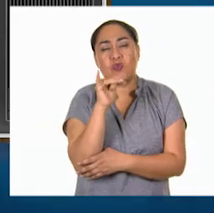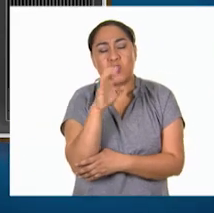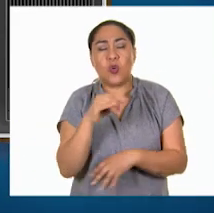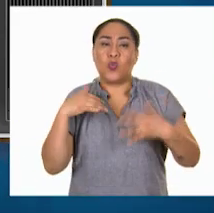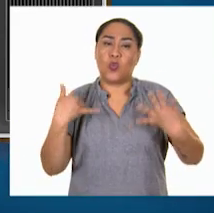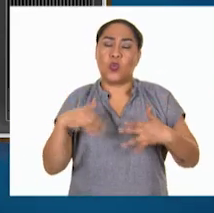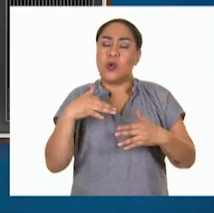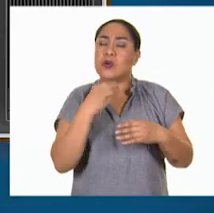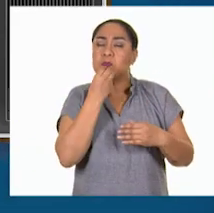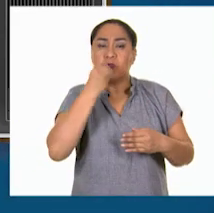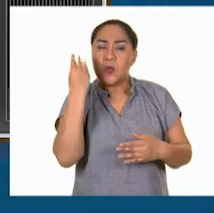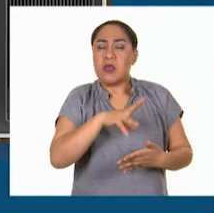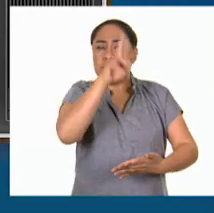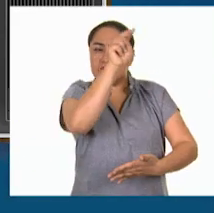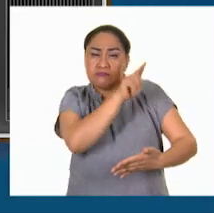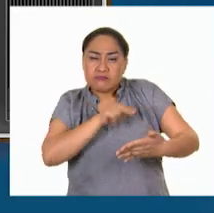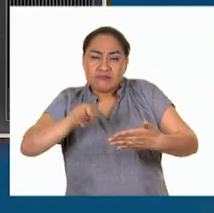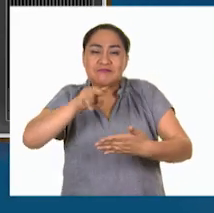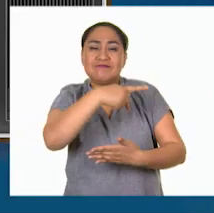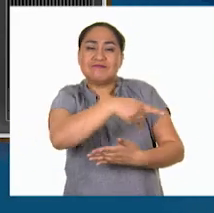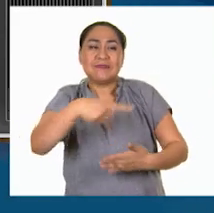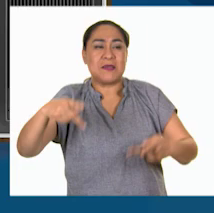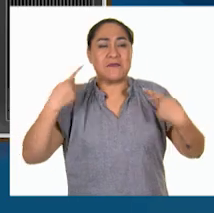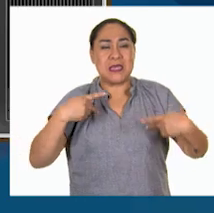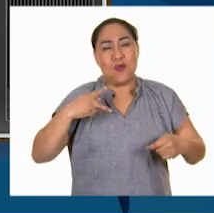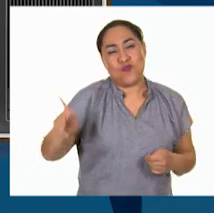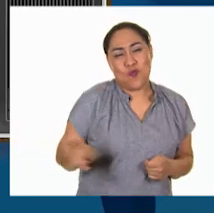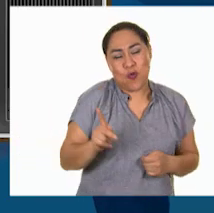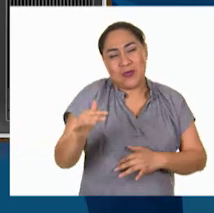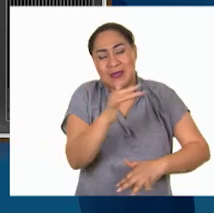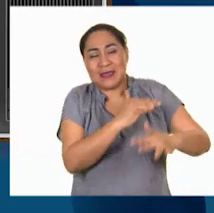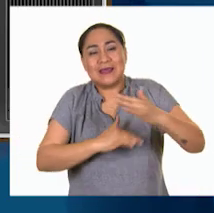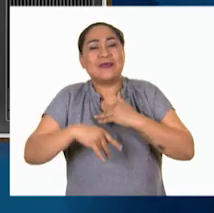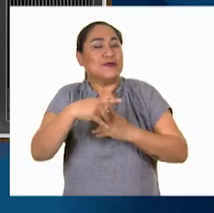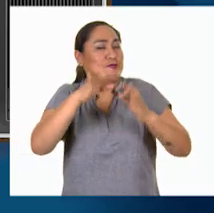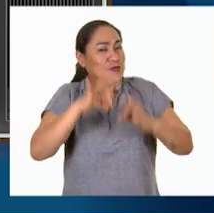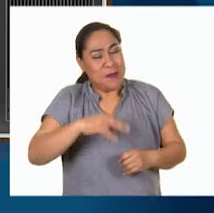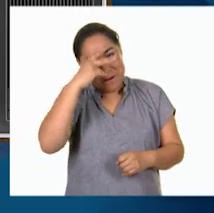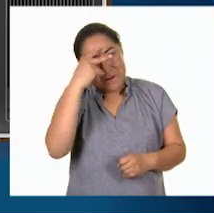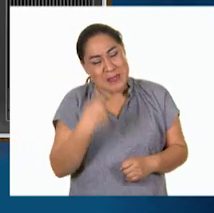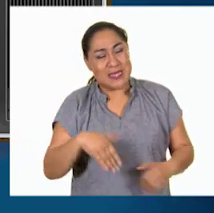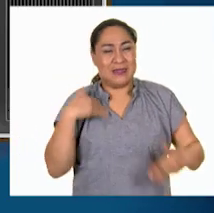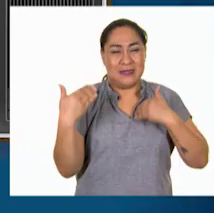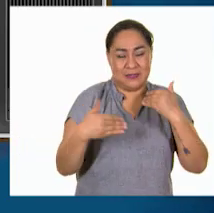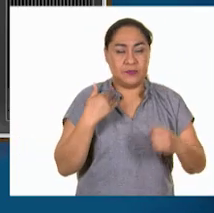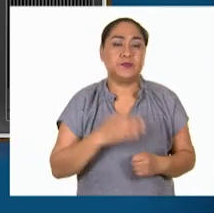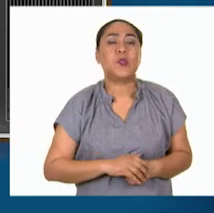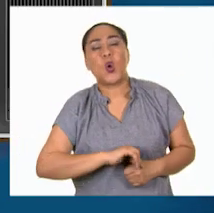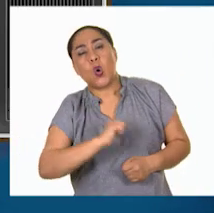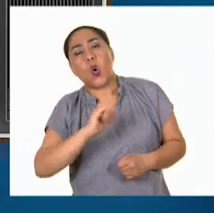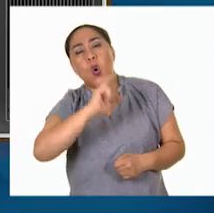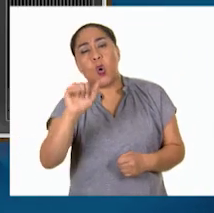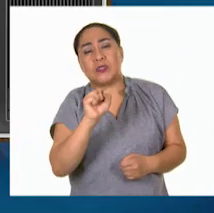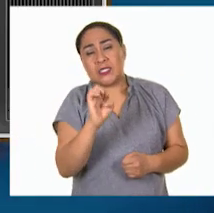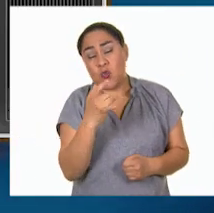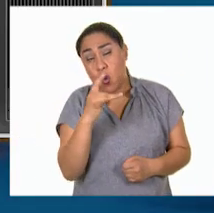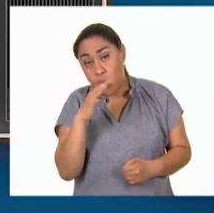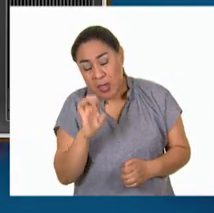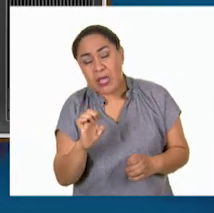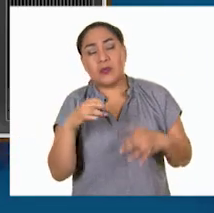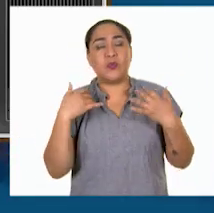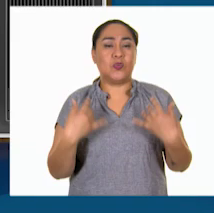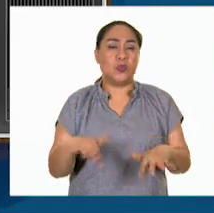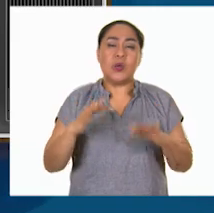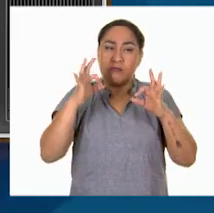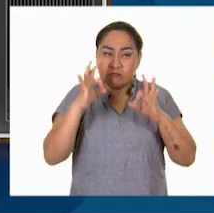impresionante serie de cuadros con gente del pueblo y con alegorías a la mexicanidad. José Guadalupe Posada logró